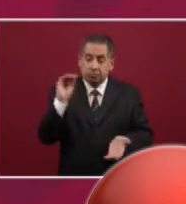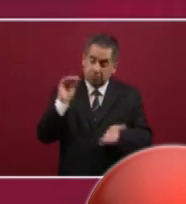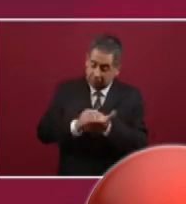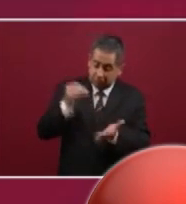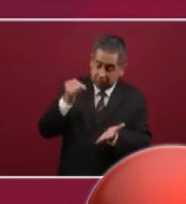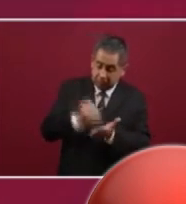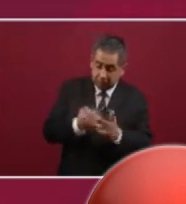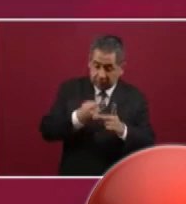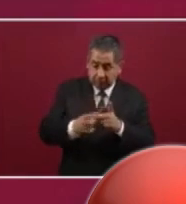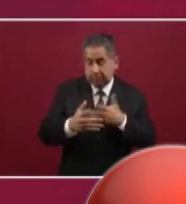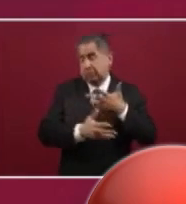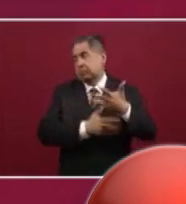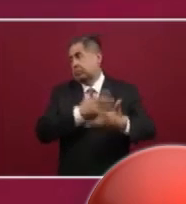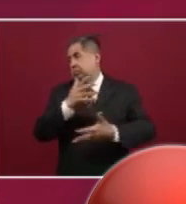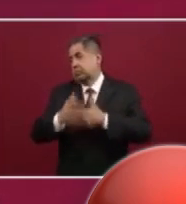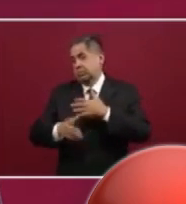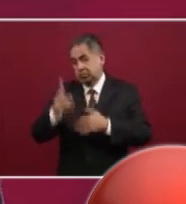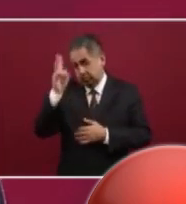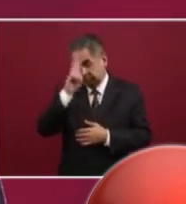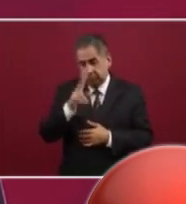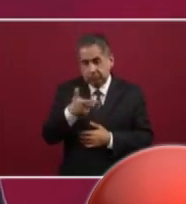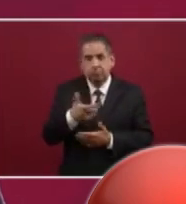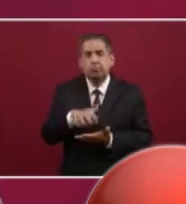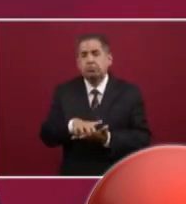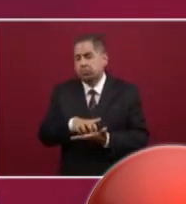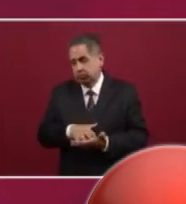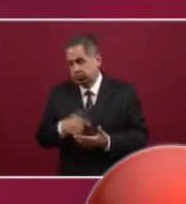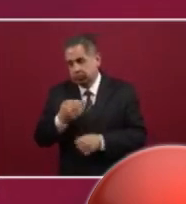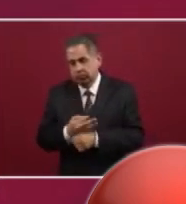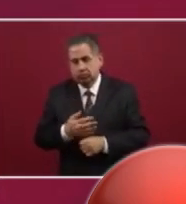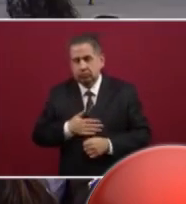Nada más de lunes al día de hoy.